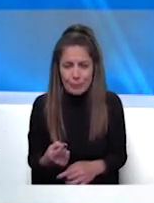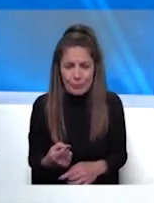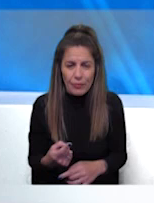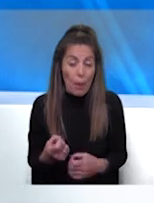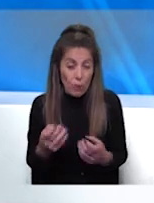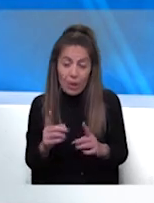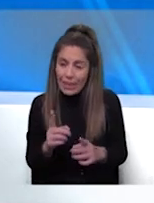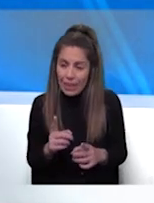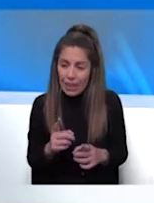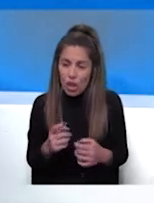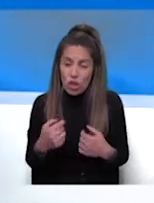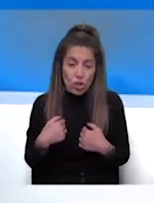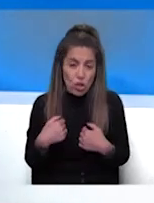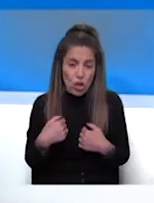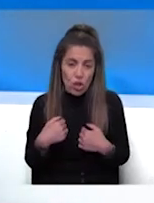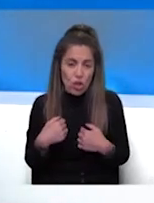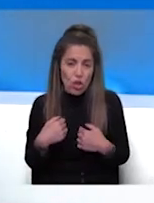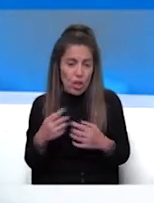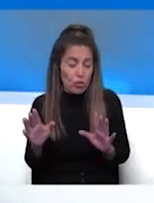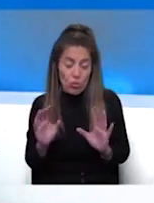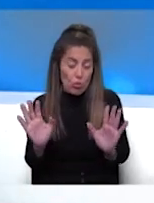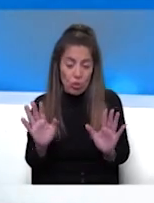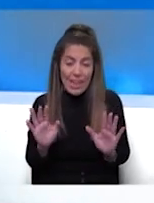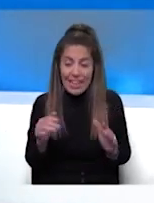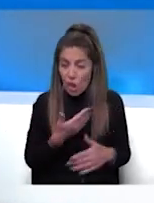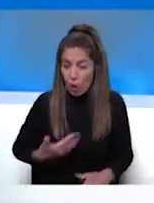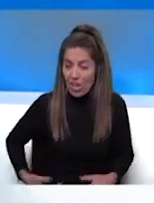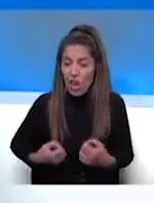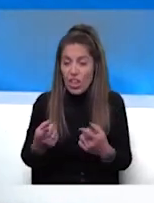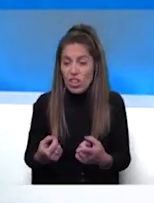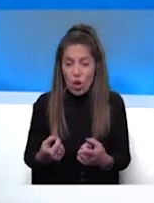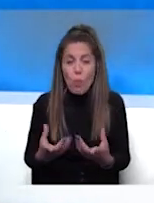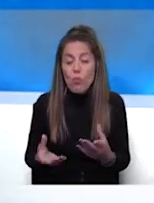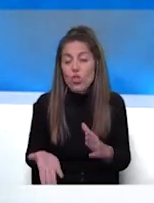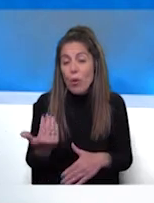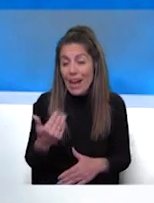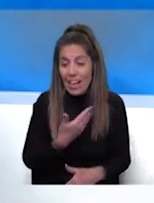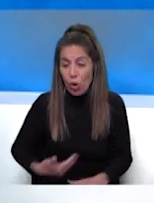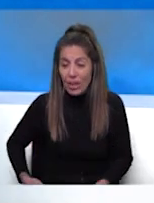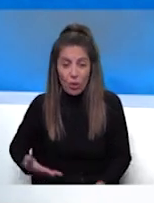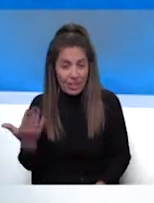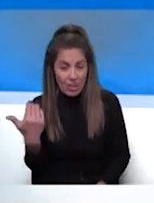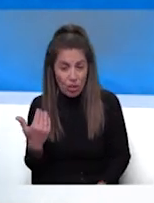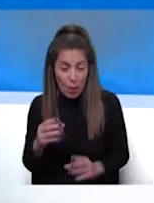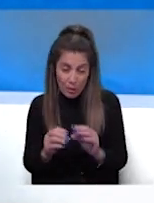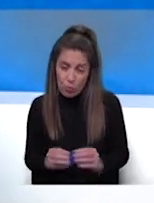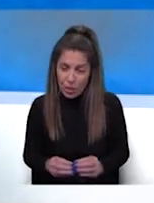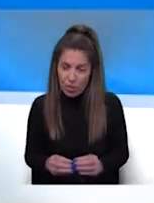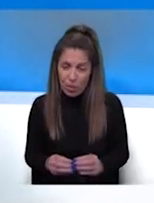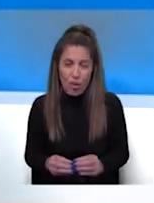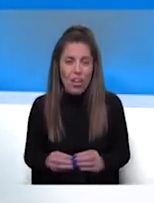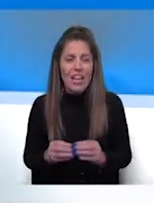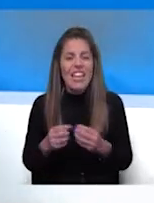porque tampoco, yo en esto no hago política partidaria, es este gobierno le dio a la JUTEP mucho más que el gobierno anterior, en presupuesto. Ajá. Le